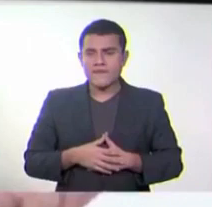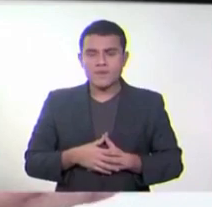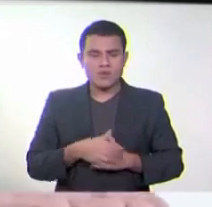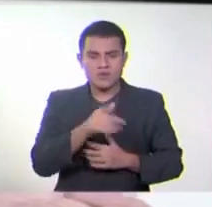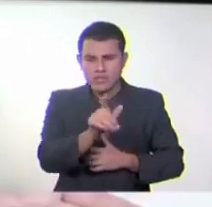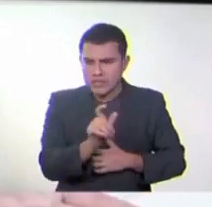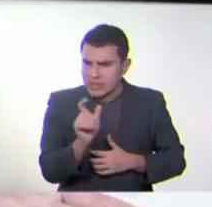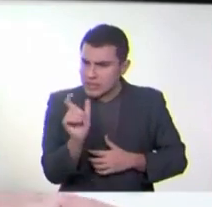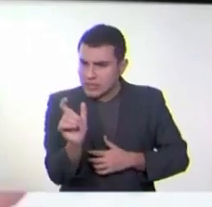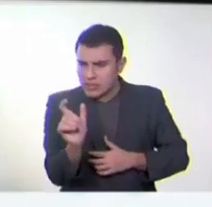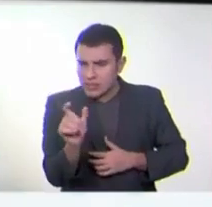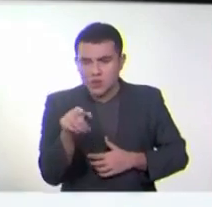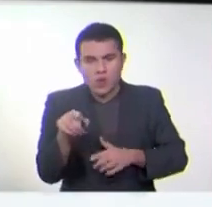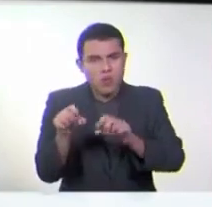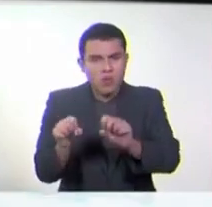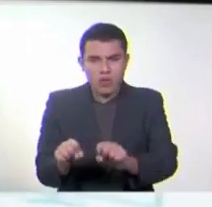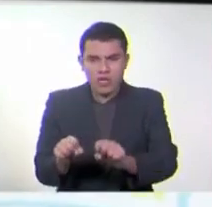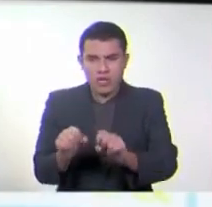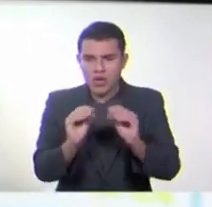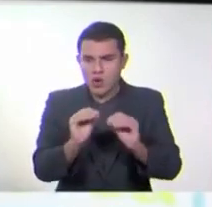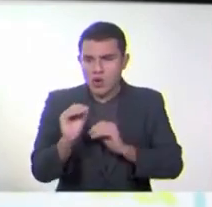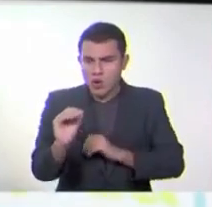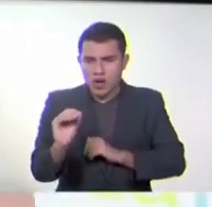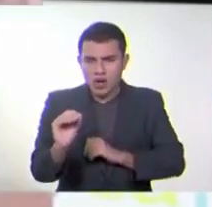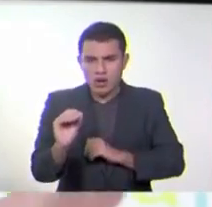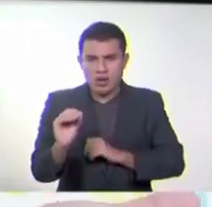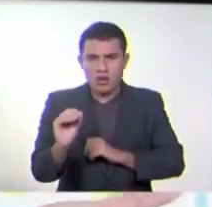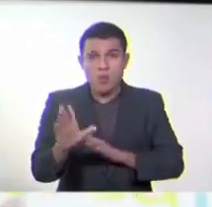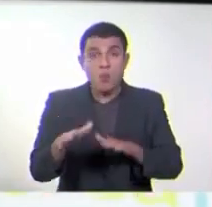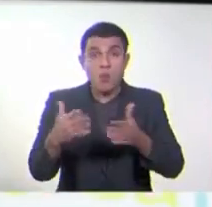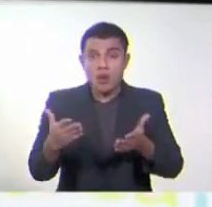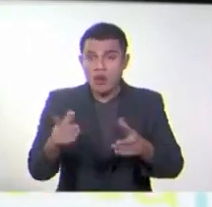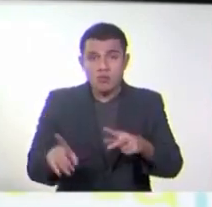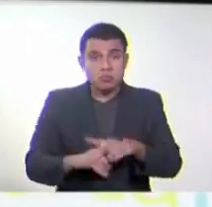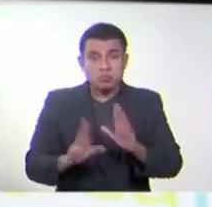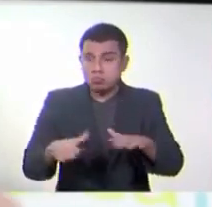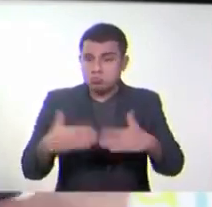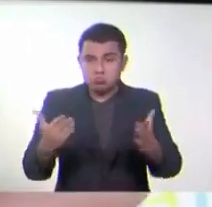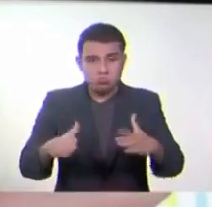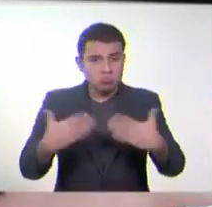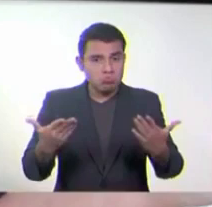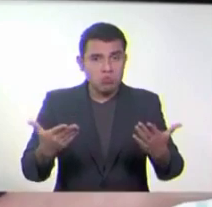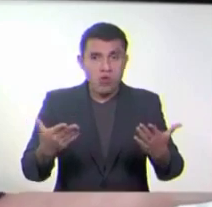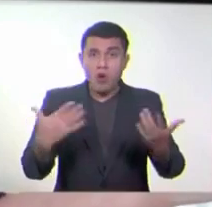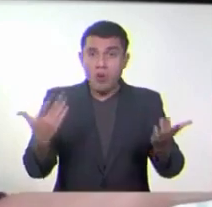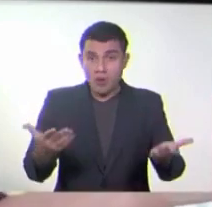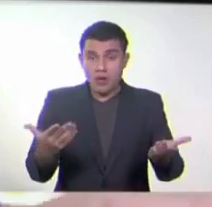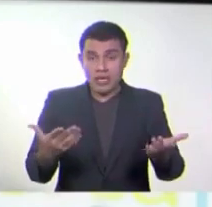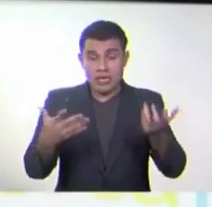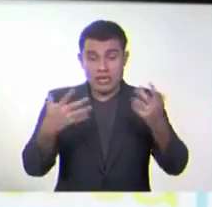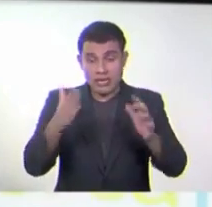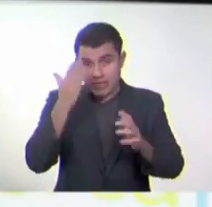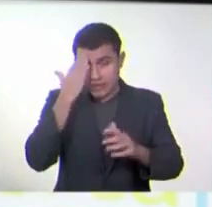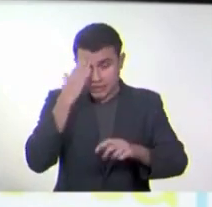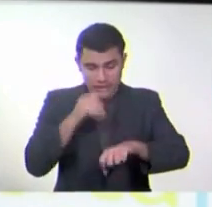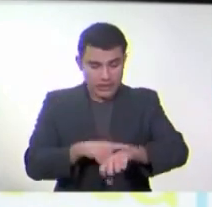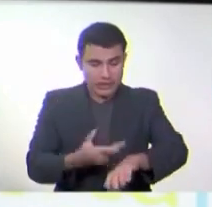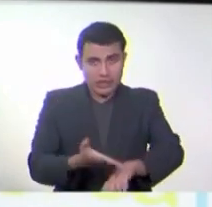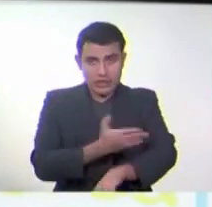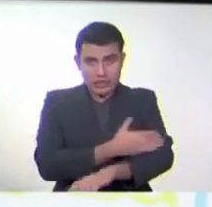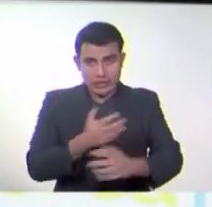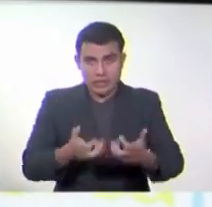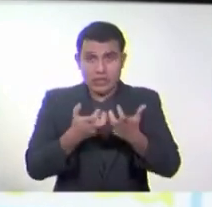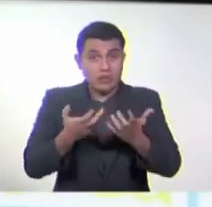cual no podía él colocar un elemento porque no existía o porque de los elementos que se habían descubierto en la época no tenía